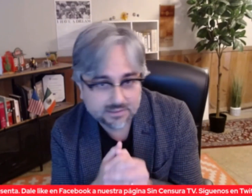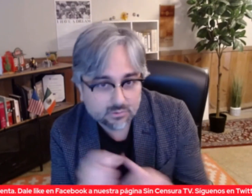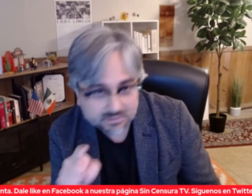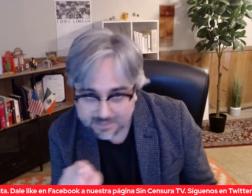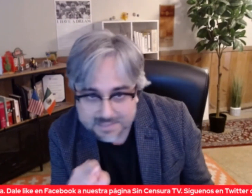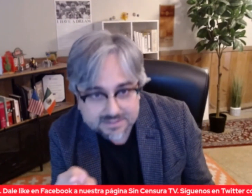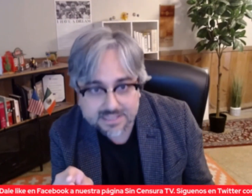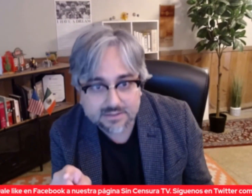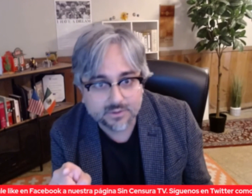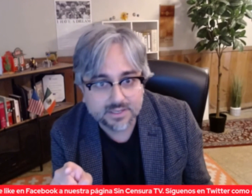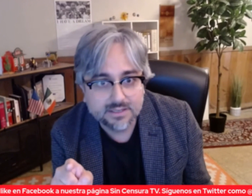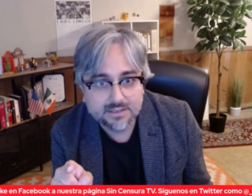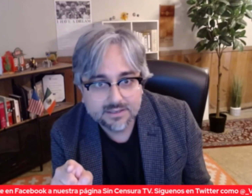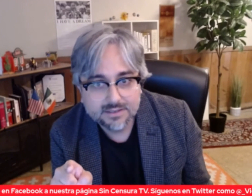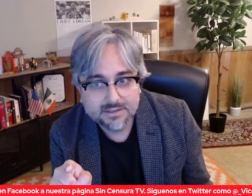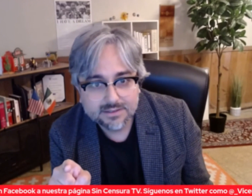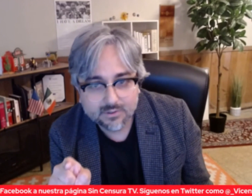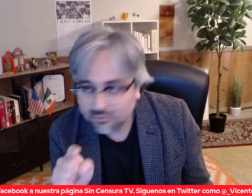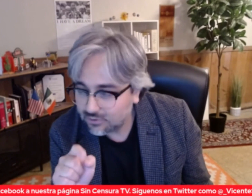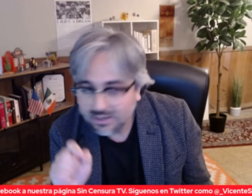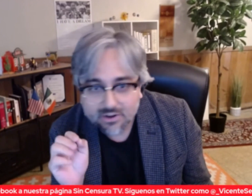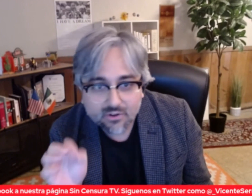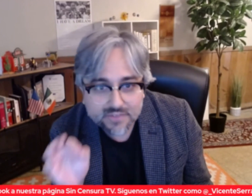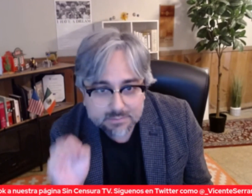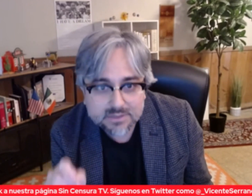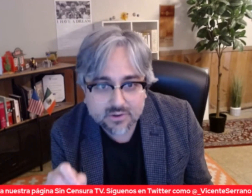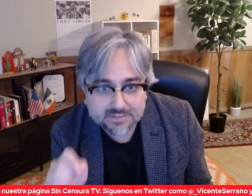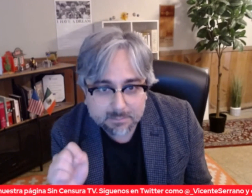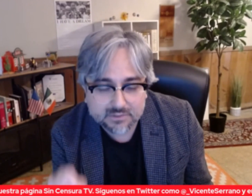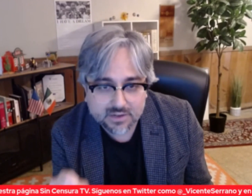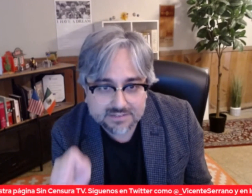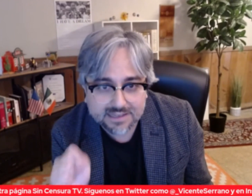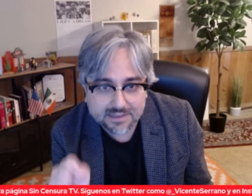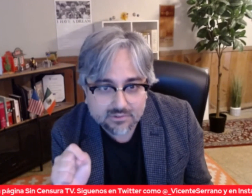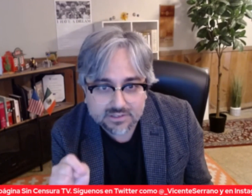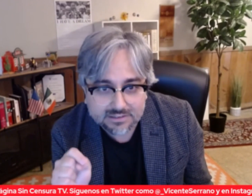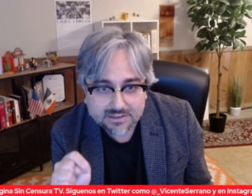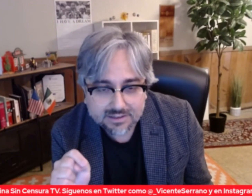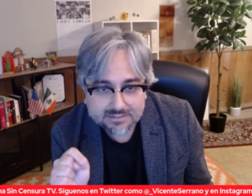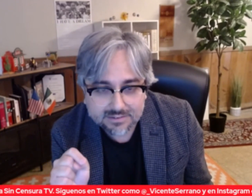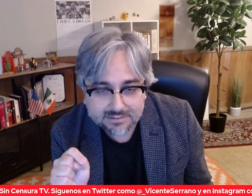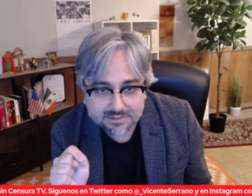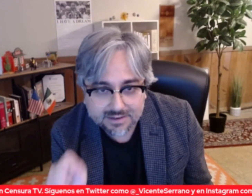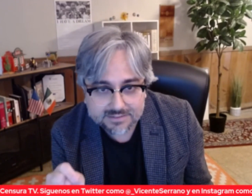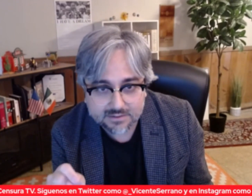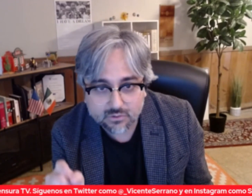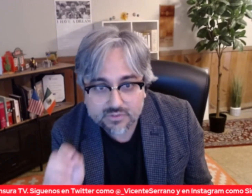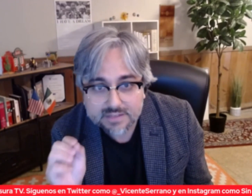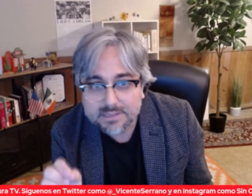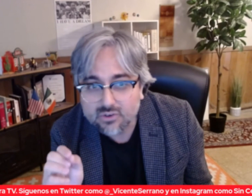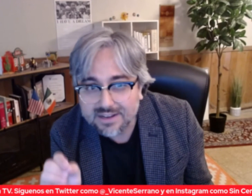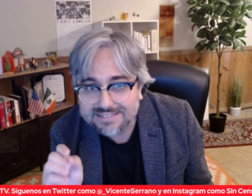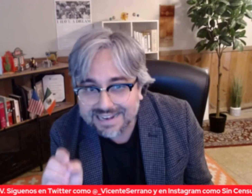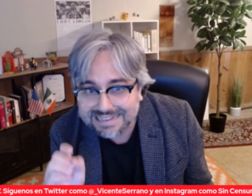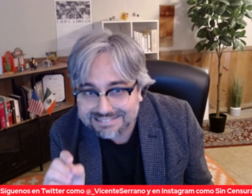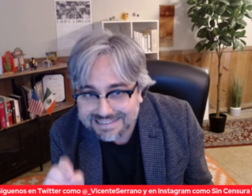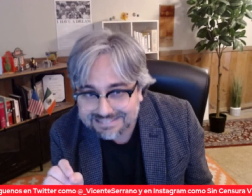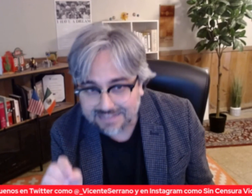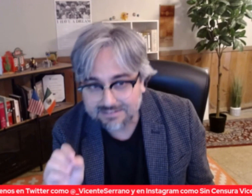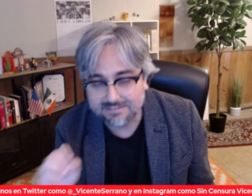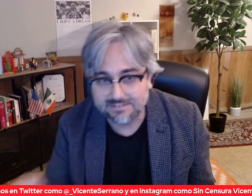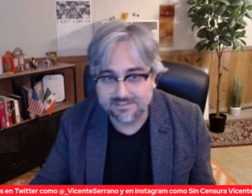tono agresivo le dice, no, usted está mintiendo, no 10 millones de personas se quedaron sin recetas, son 10 millones